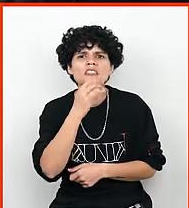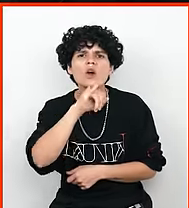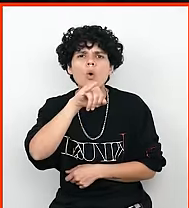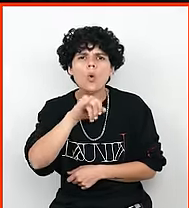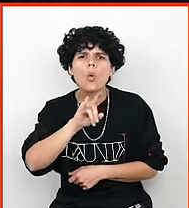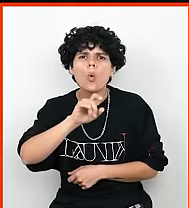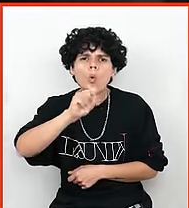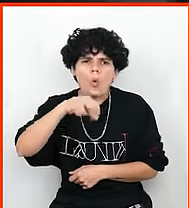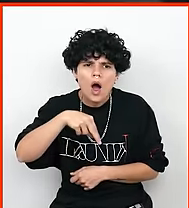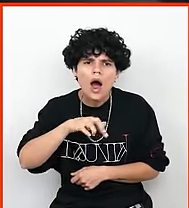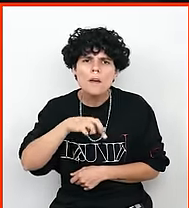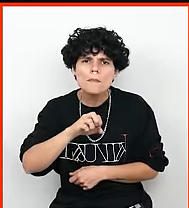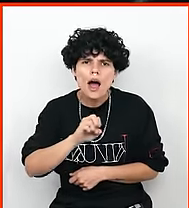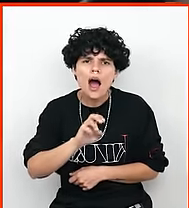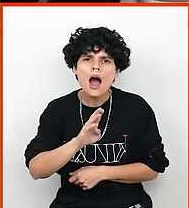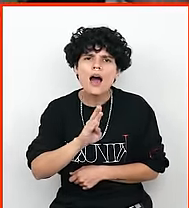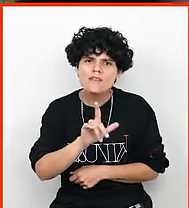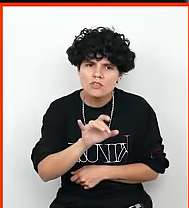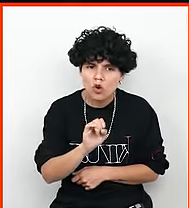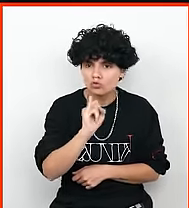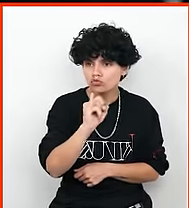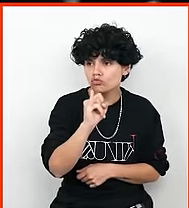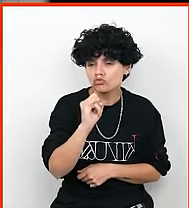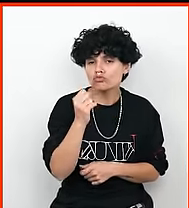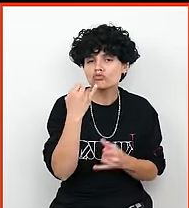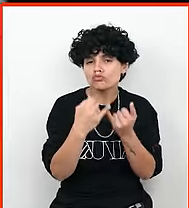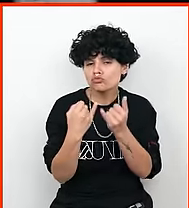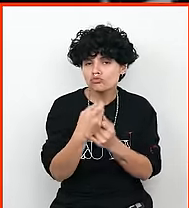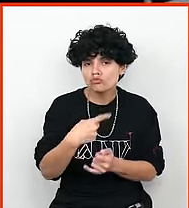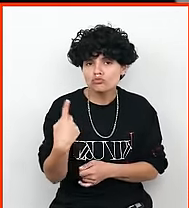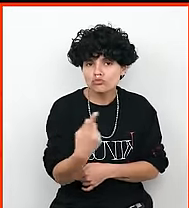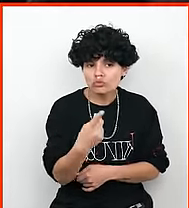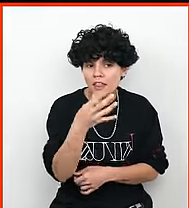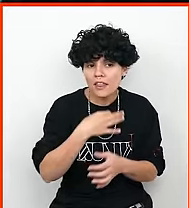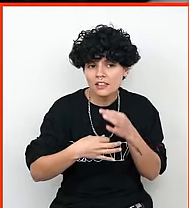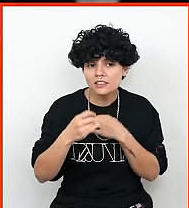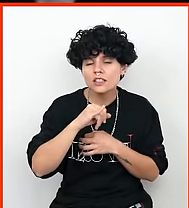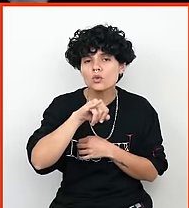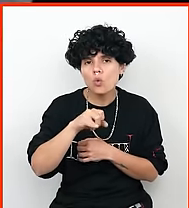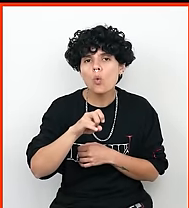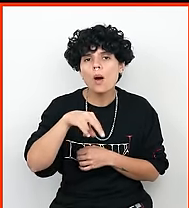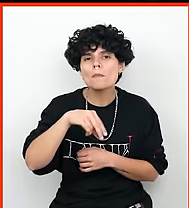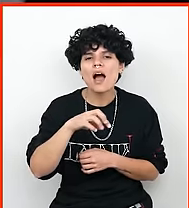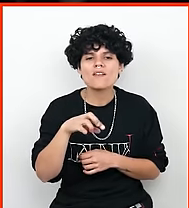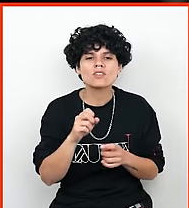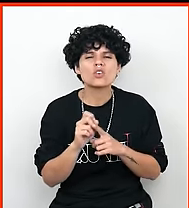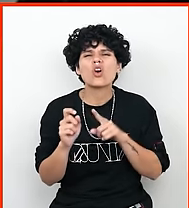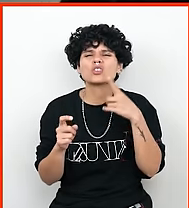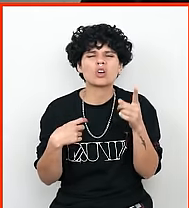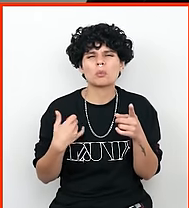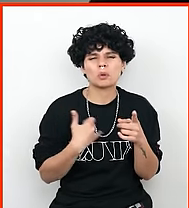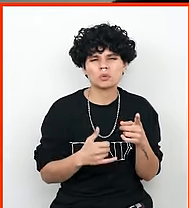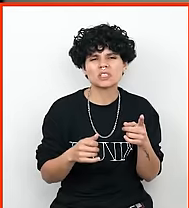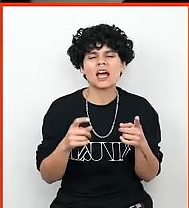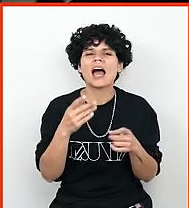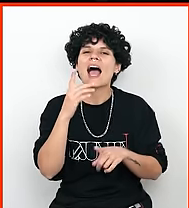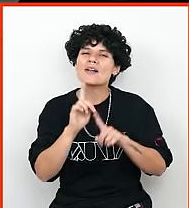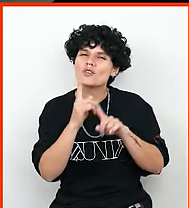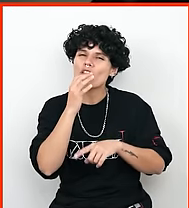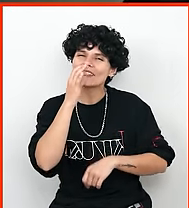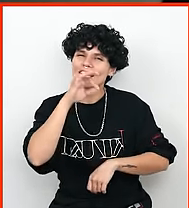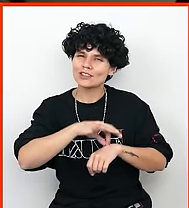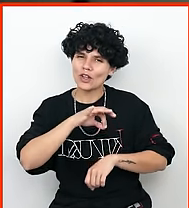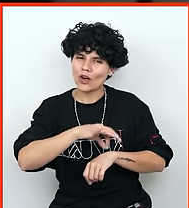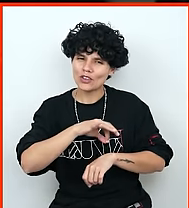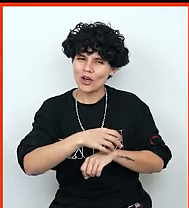¿Nadie te dice Juan Pablo ya? Sí, mi más cercano me dice Juan Pablo. ¿Sí? Sí. De hecho, me gusta más que mi hija Juan Pablo que viene. ¿Y doctor? ¿Qué le dice doctor? Generalmente